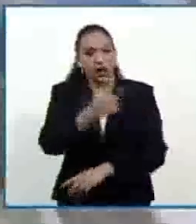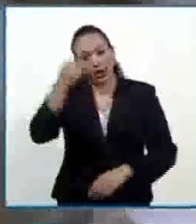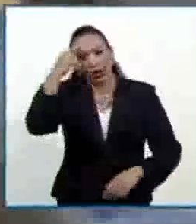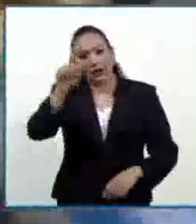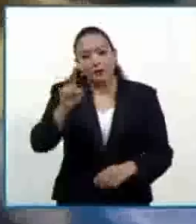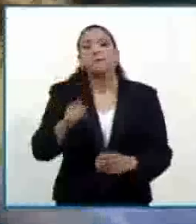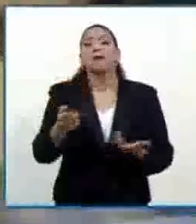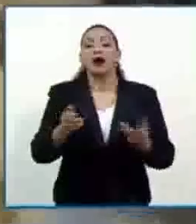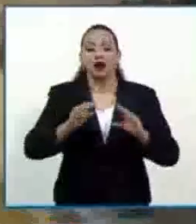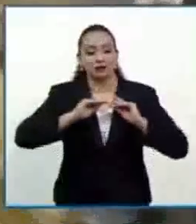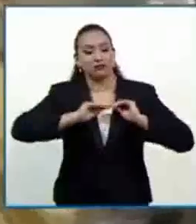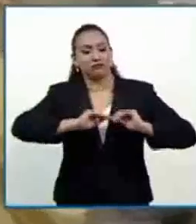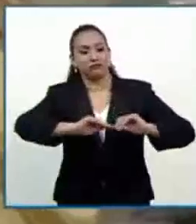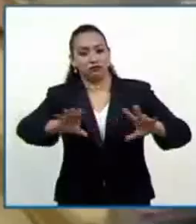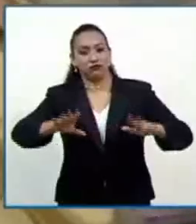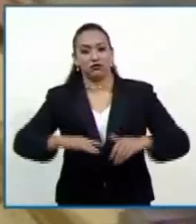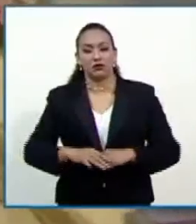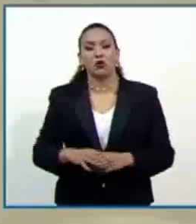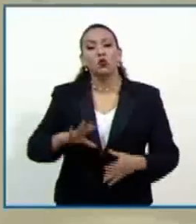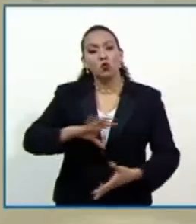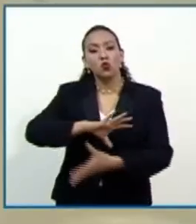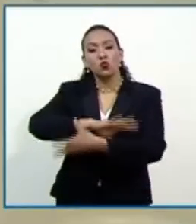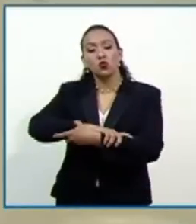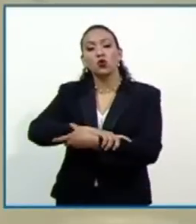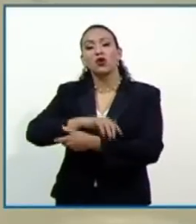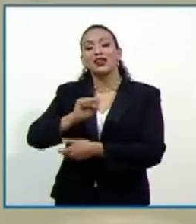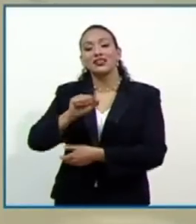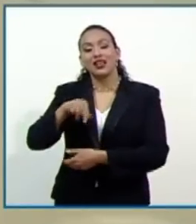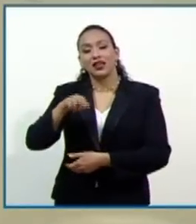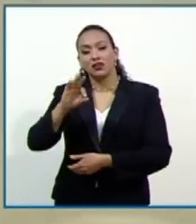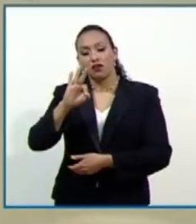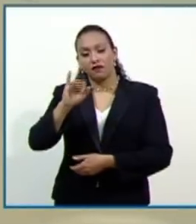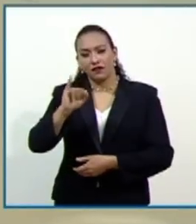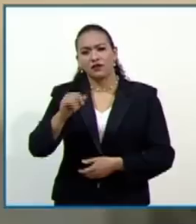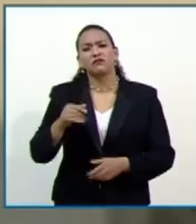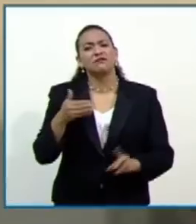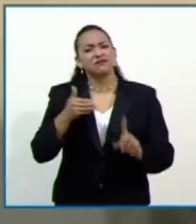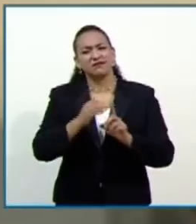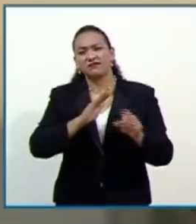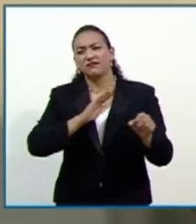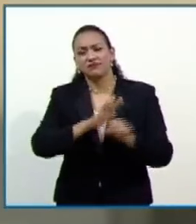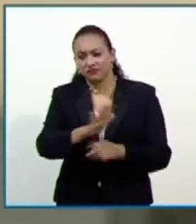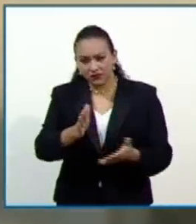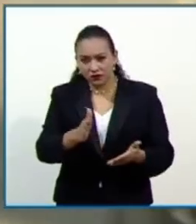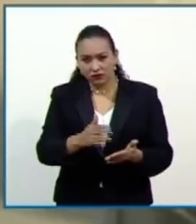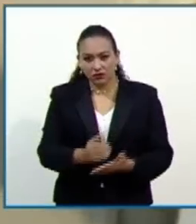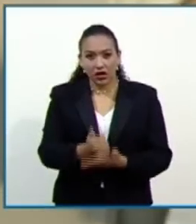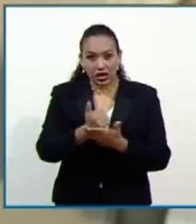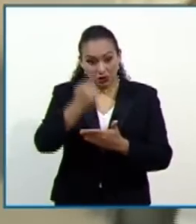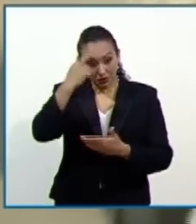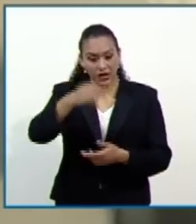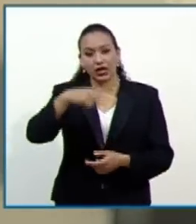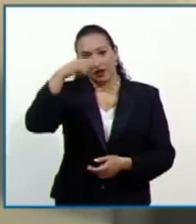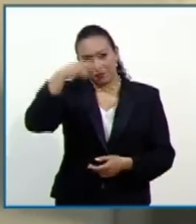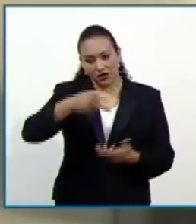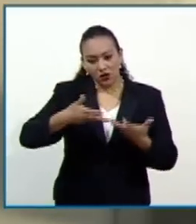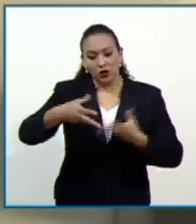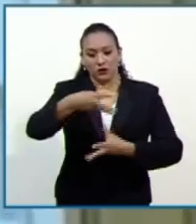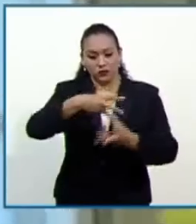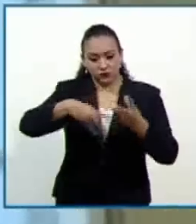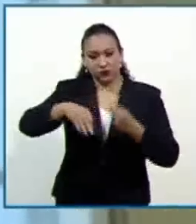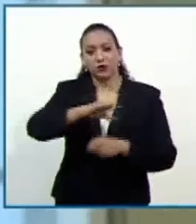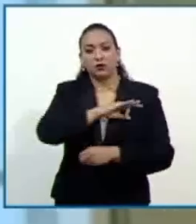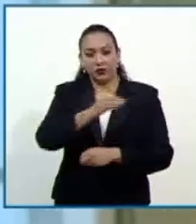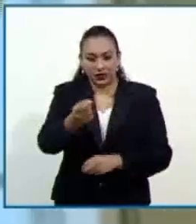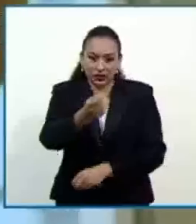campaña de inmunización de este año en alianza con Sanofi, con el objetivo de fortalecer la autosuficiencia del país en la producción